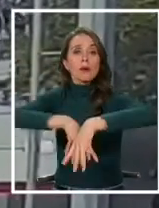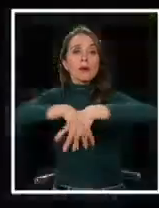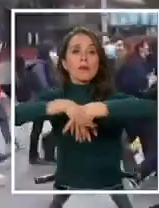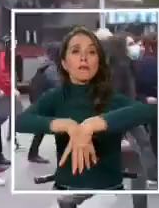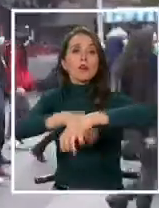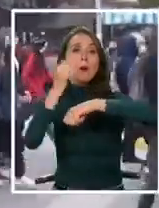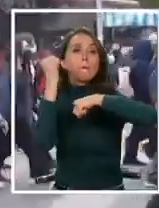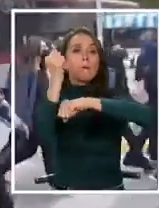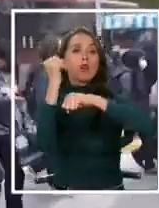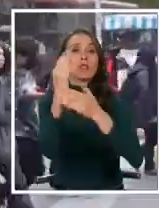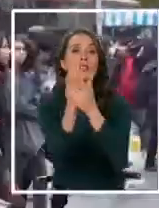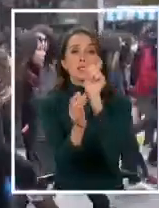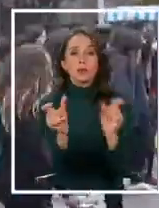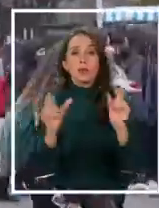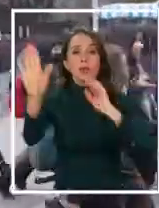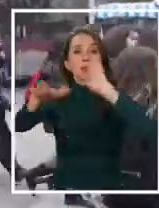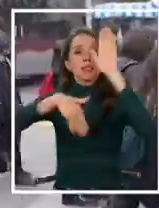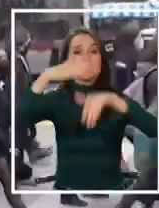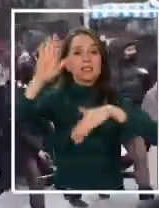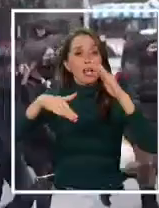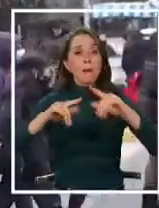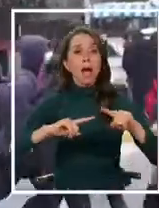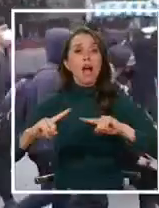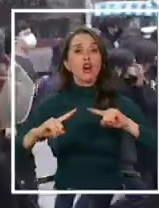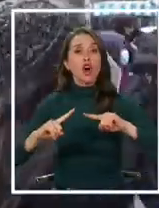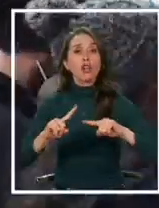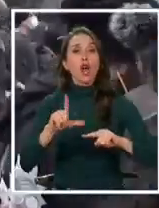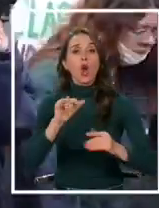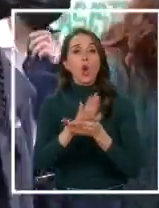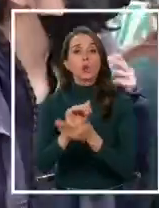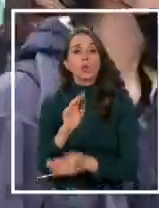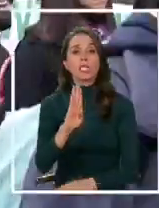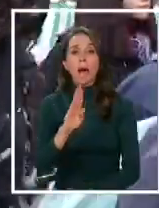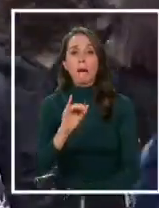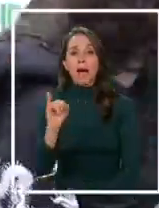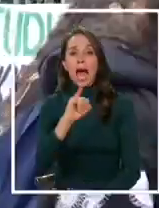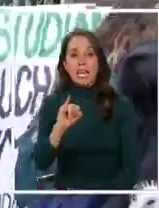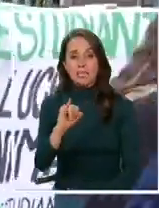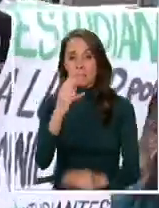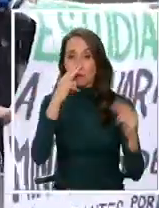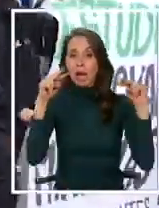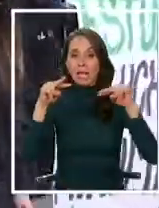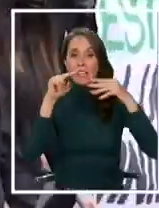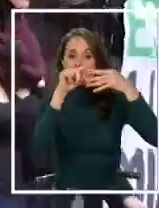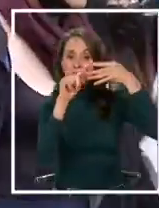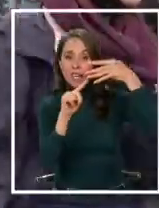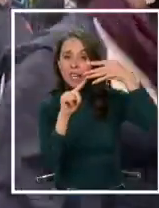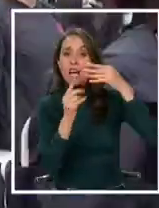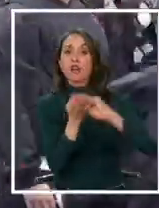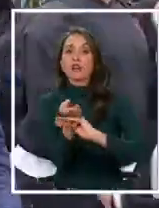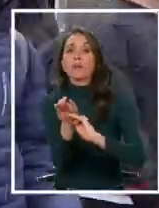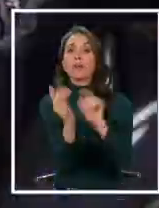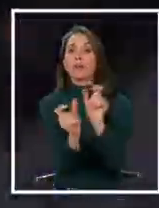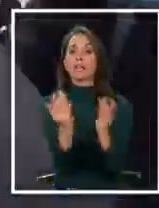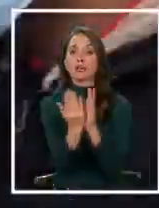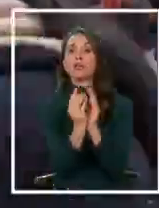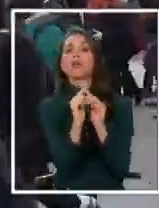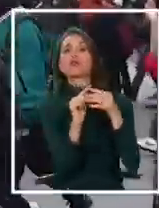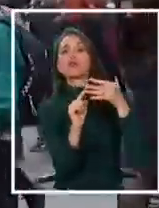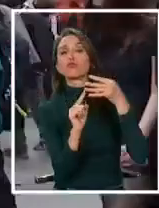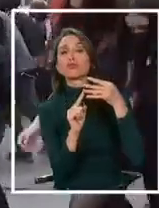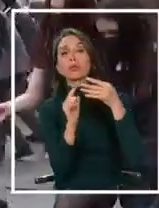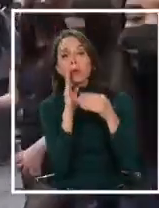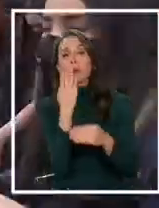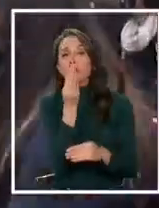estudiantil la marcha fue convocada por la coordinadora lucha báez que busca visibilizar las demandas de los estudiantes entre ellas el